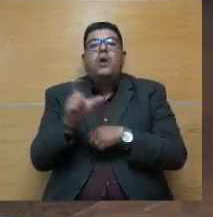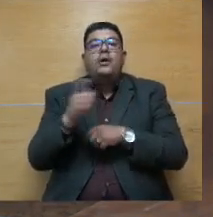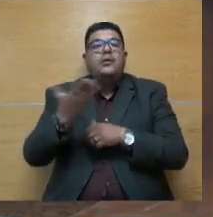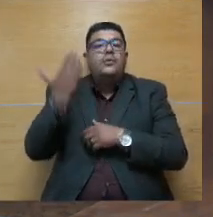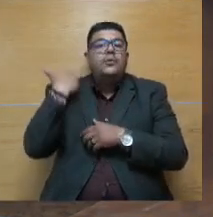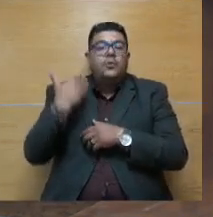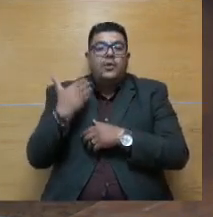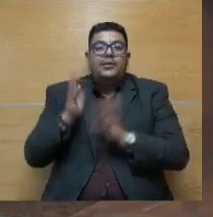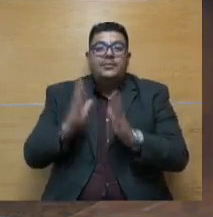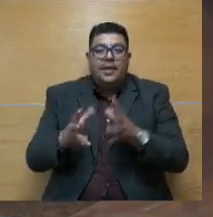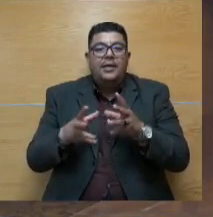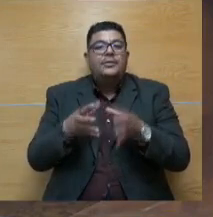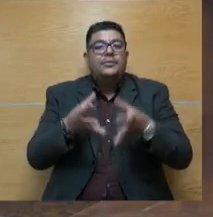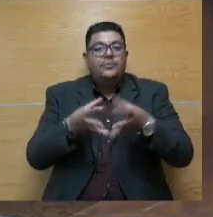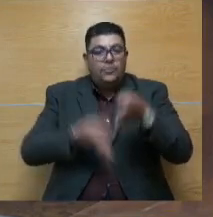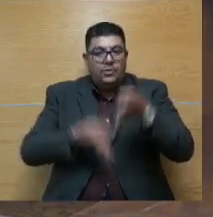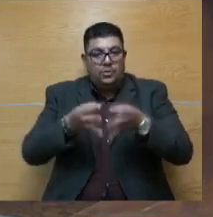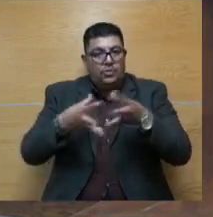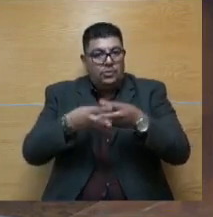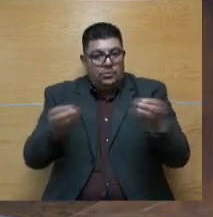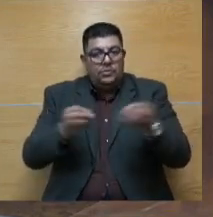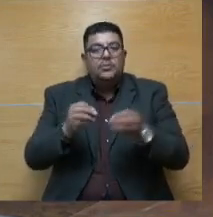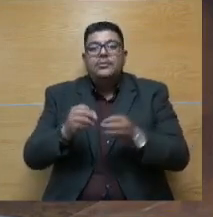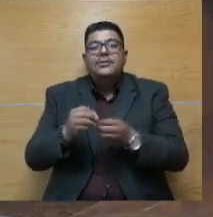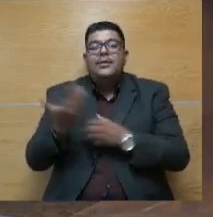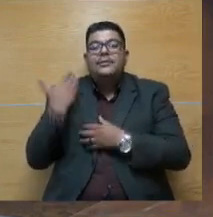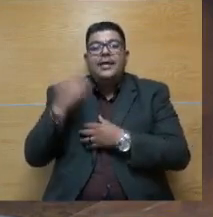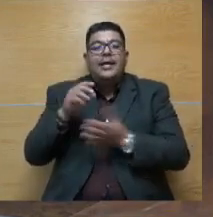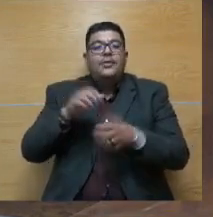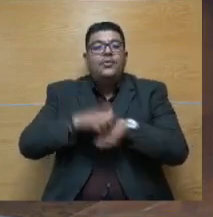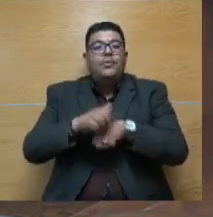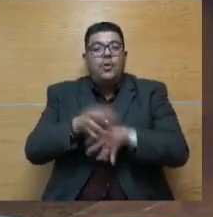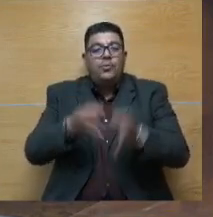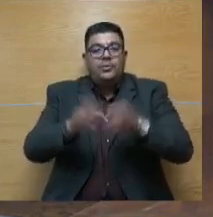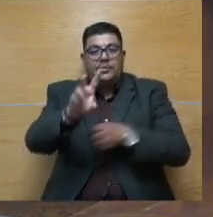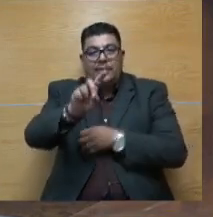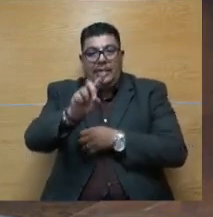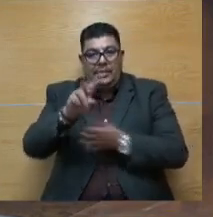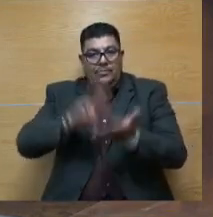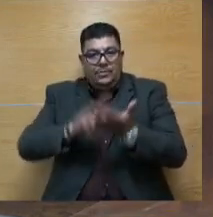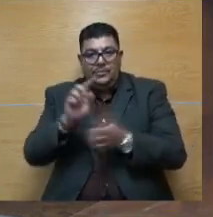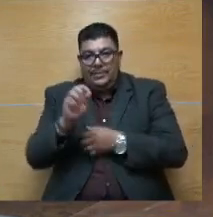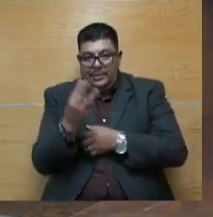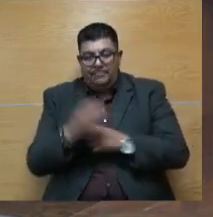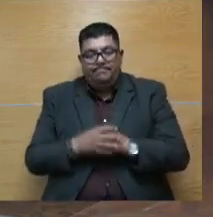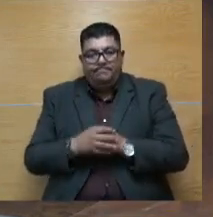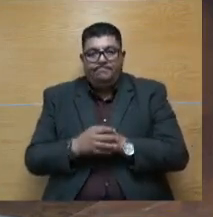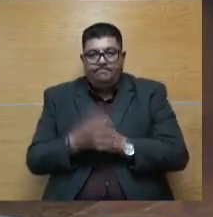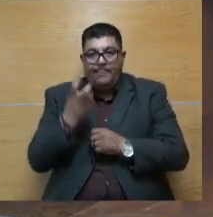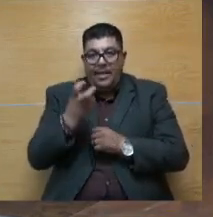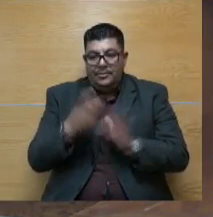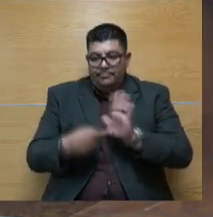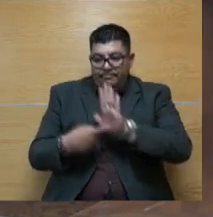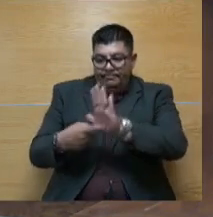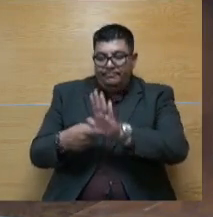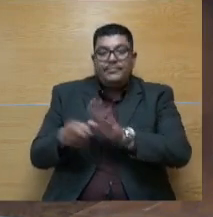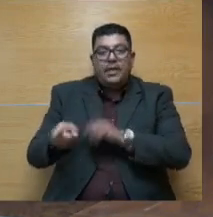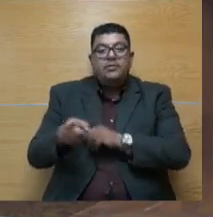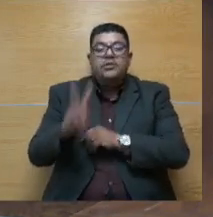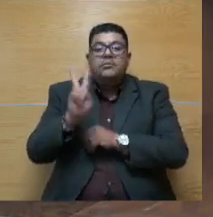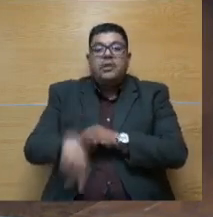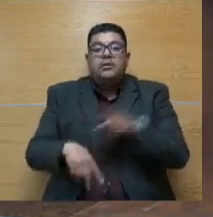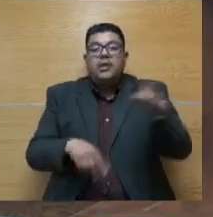electoral 32223 y sus acumulados por tanto los elementos que impone el tribunal